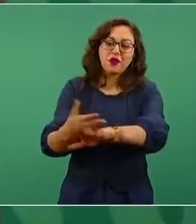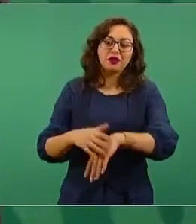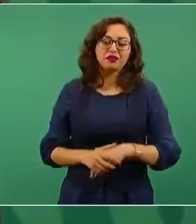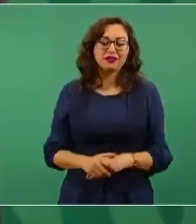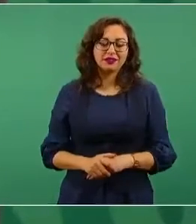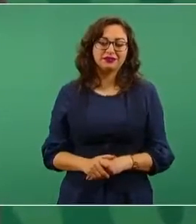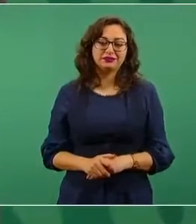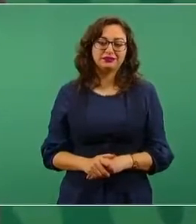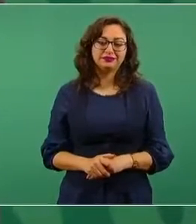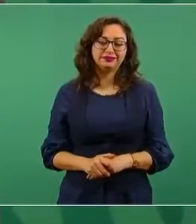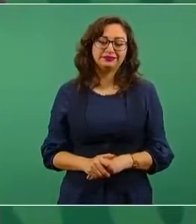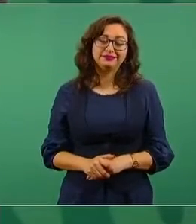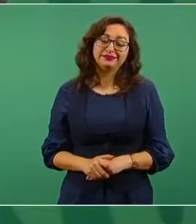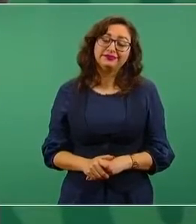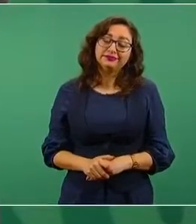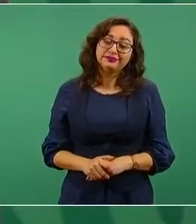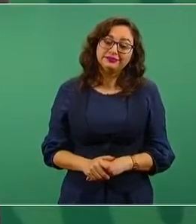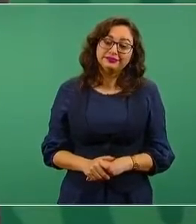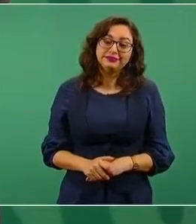queriéndonos